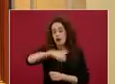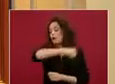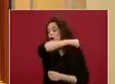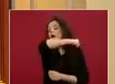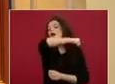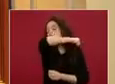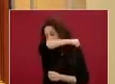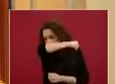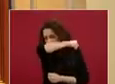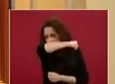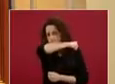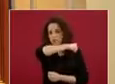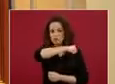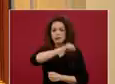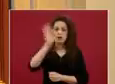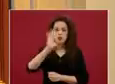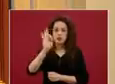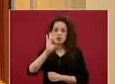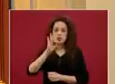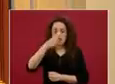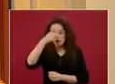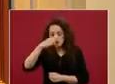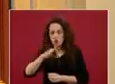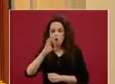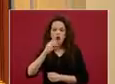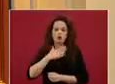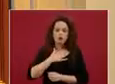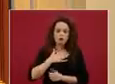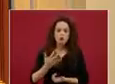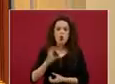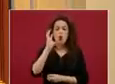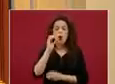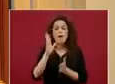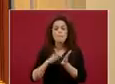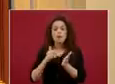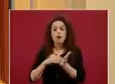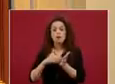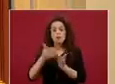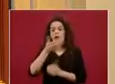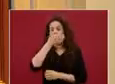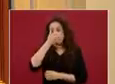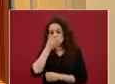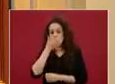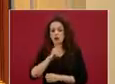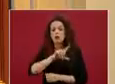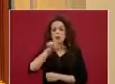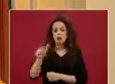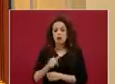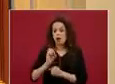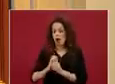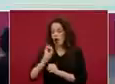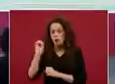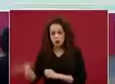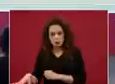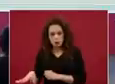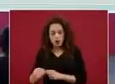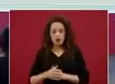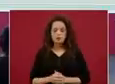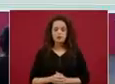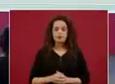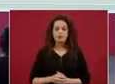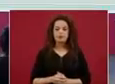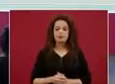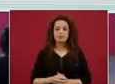cubrir nariz y boca ya sea con un pañuelo desechable y luego tirarlo, o con el ángulo interno del